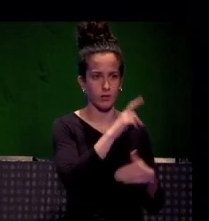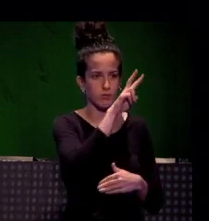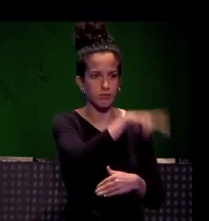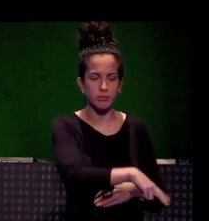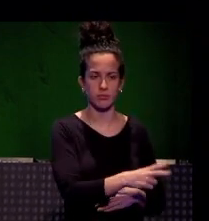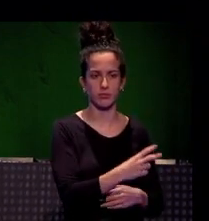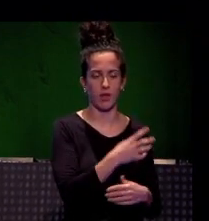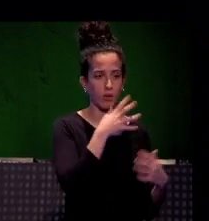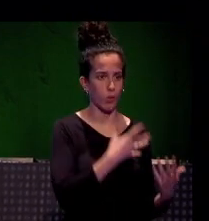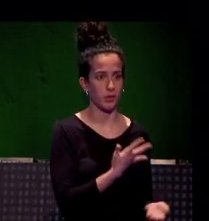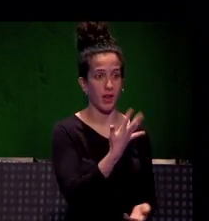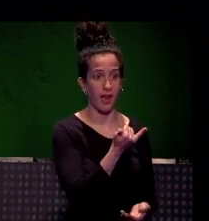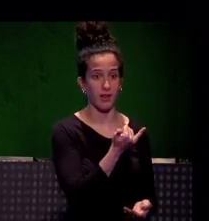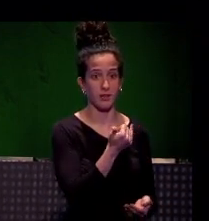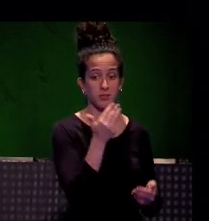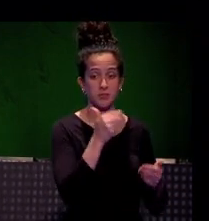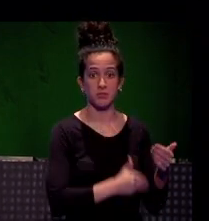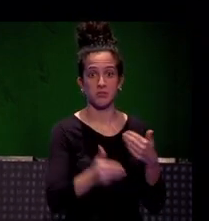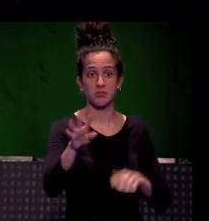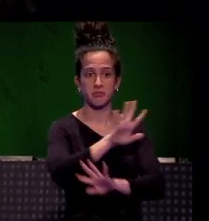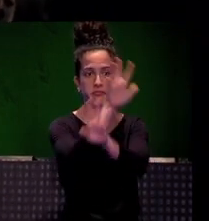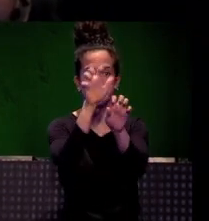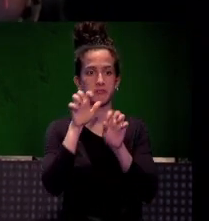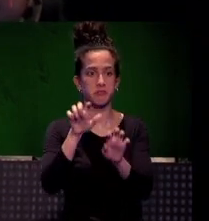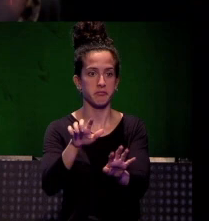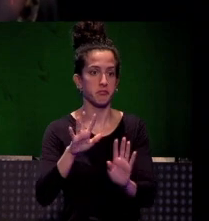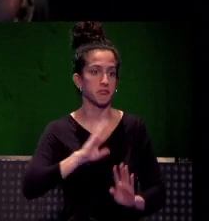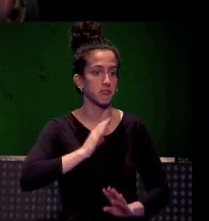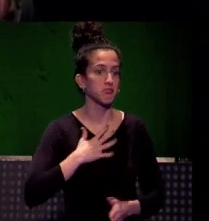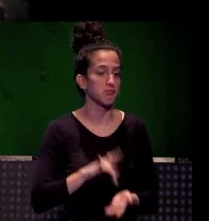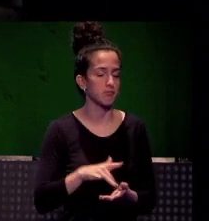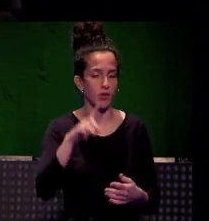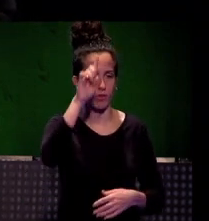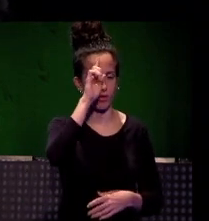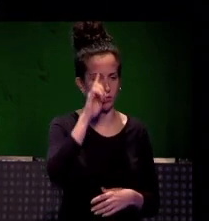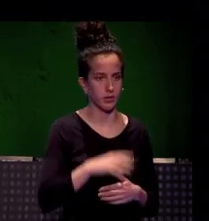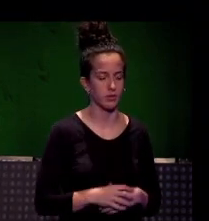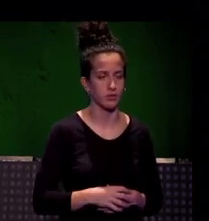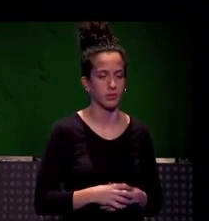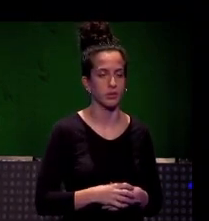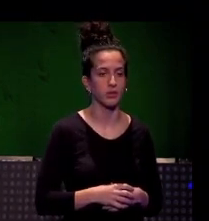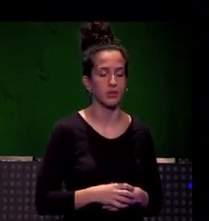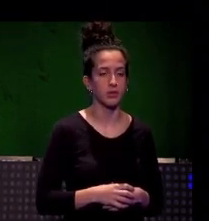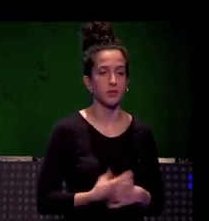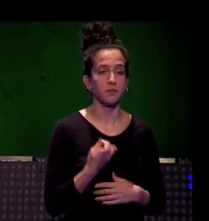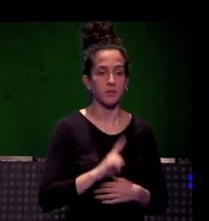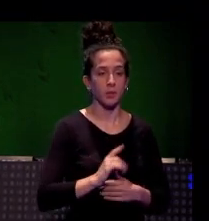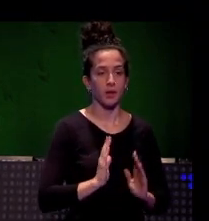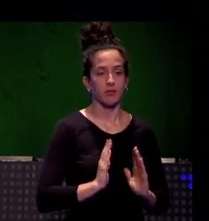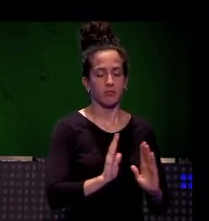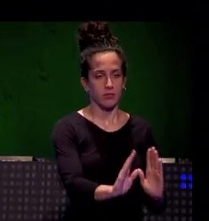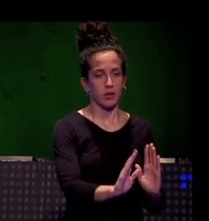y que no sabemos hasta dónde va a llegar mañana otra de las cosas que está ocurriendo en las pasarelas con